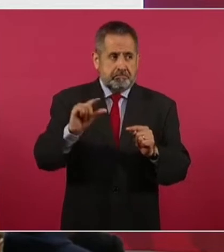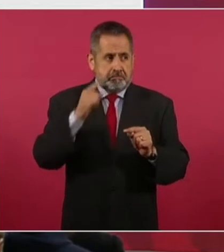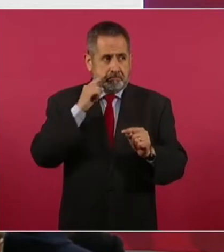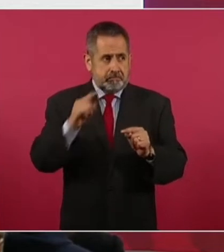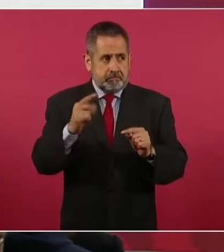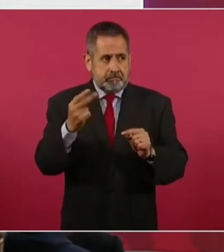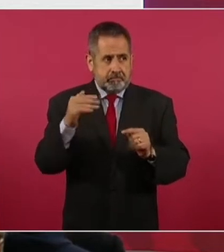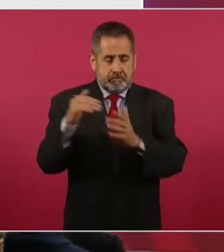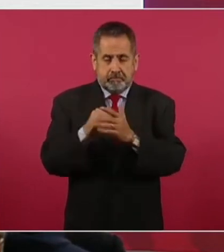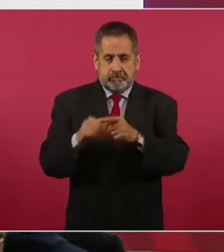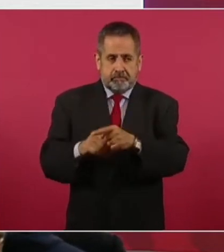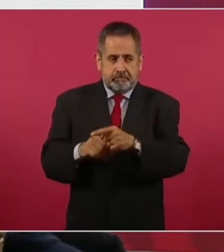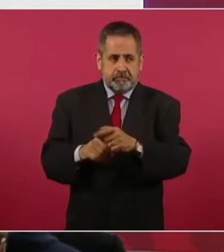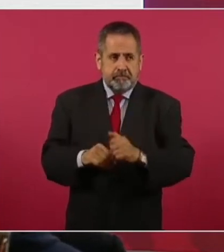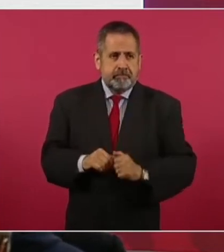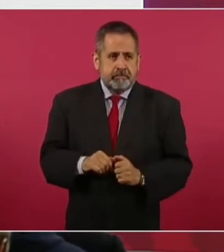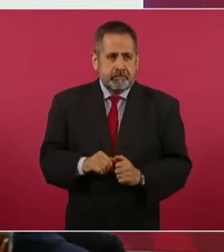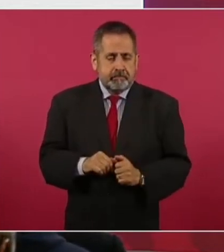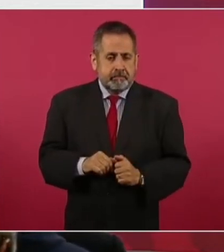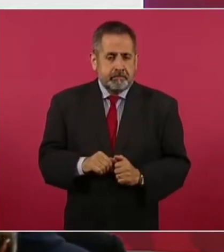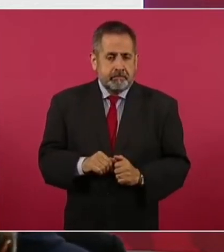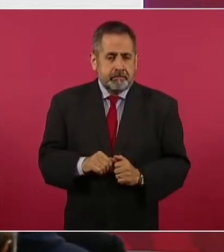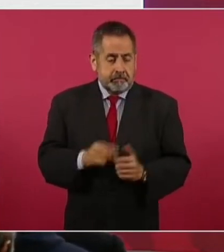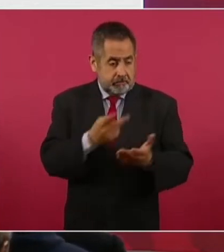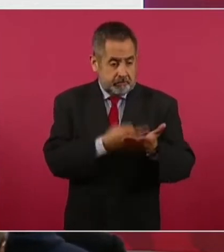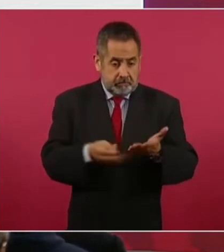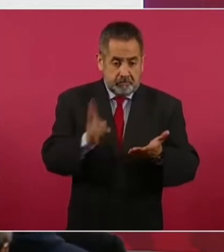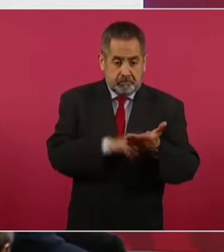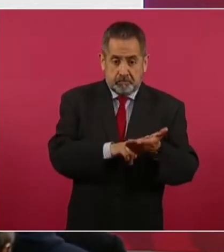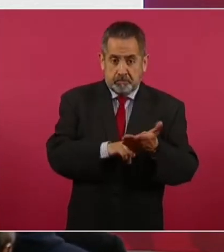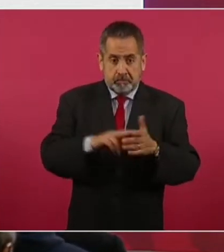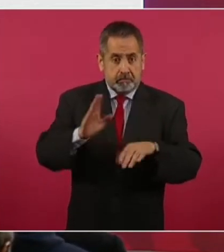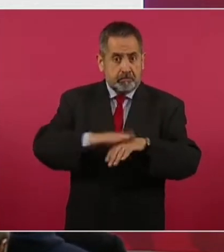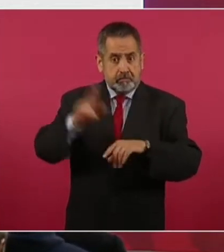a 25,000, más del doble.